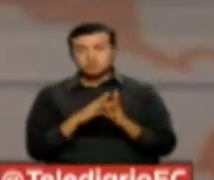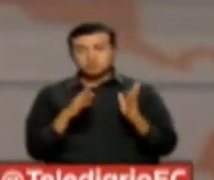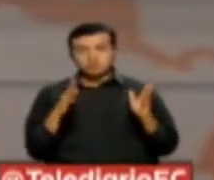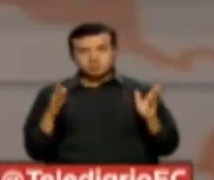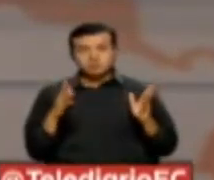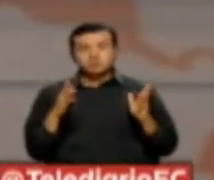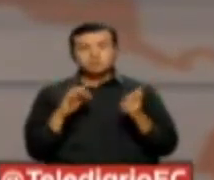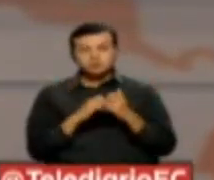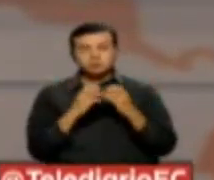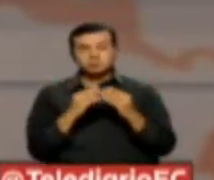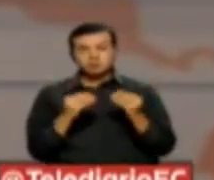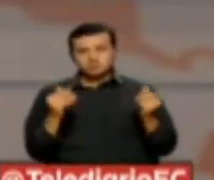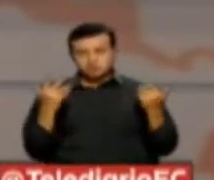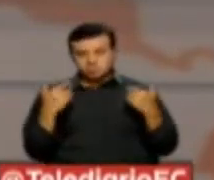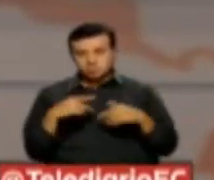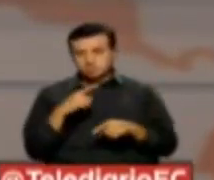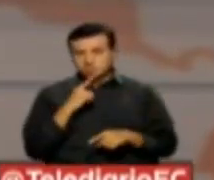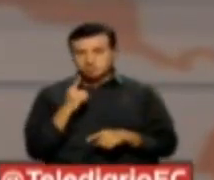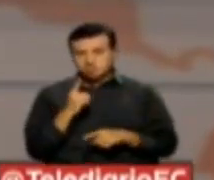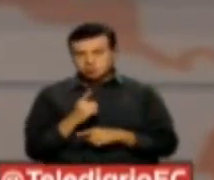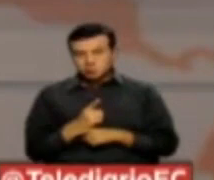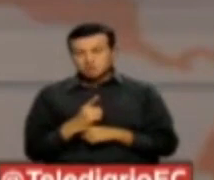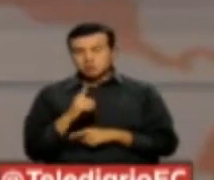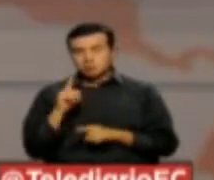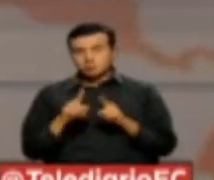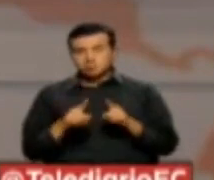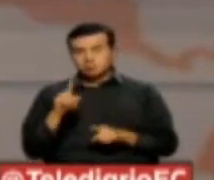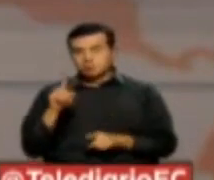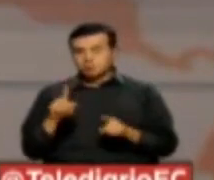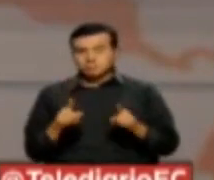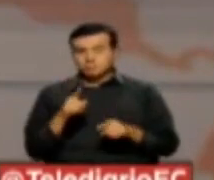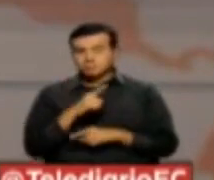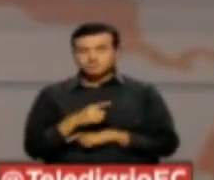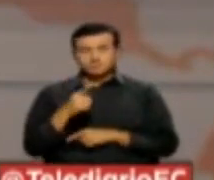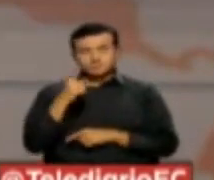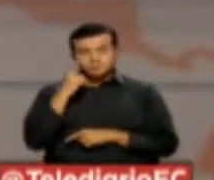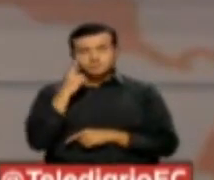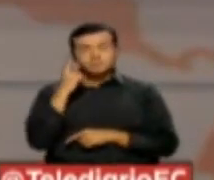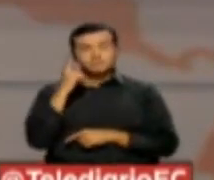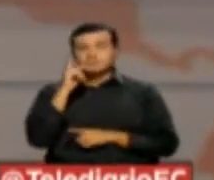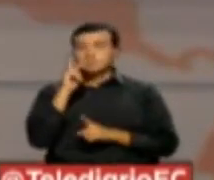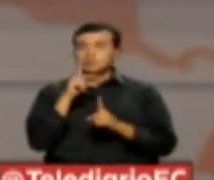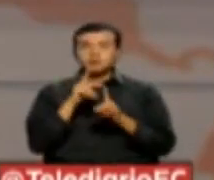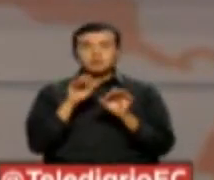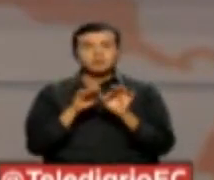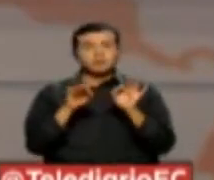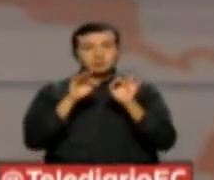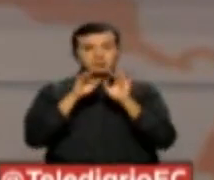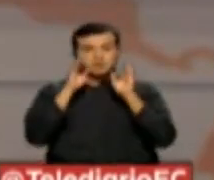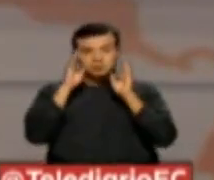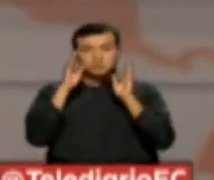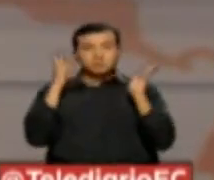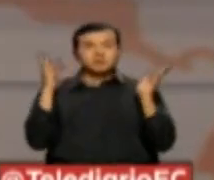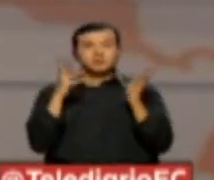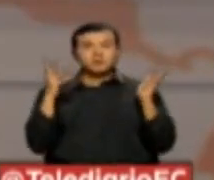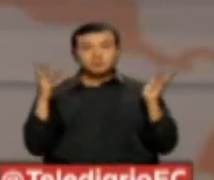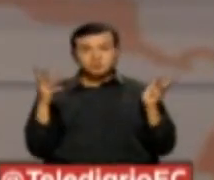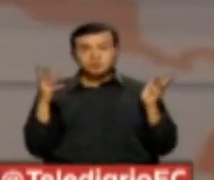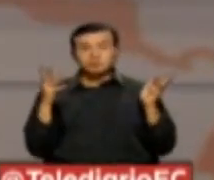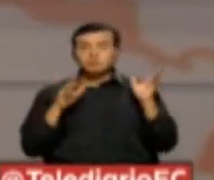se resolvió ya desde luego y en algunos por eso es que hemos puesto especial empeño en los museos porque